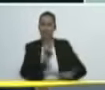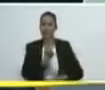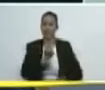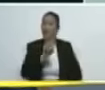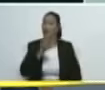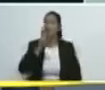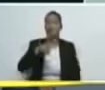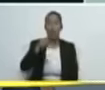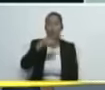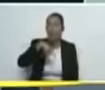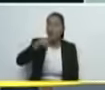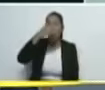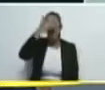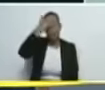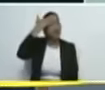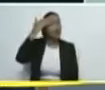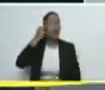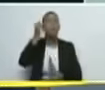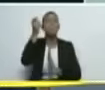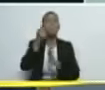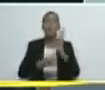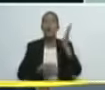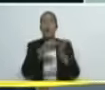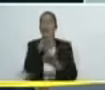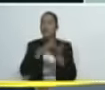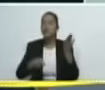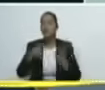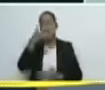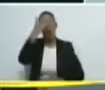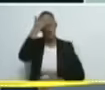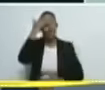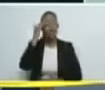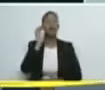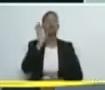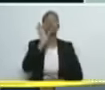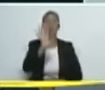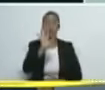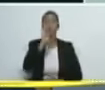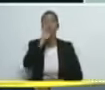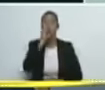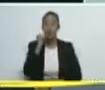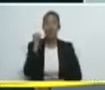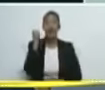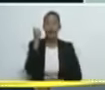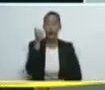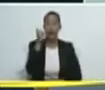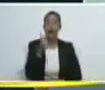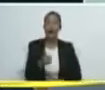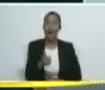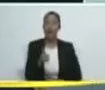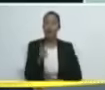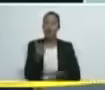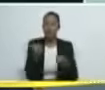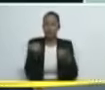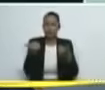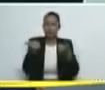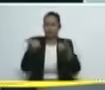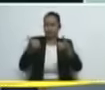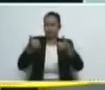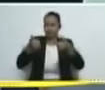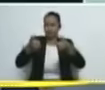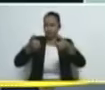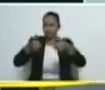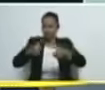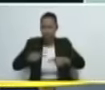olvidemos, prohibido olvidar. Fueron 5 años de destrucción contra el